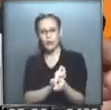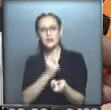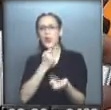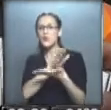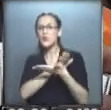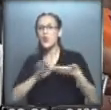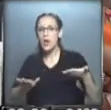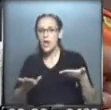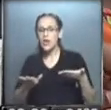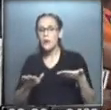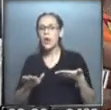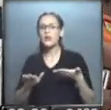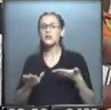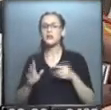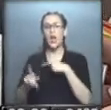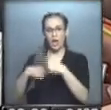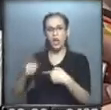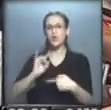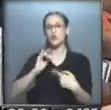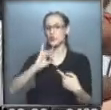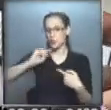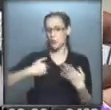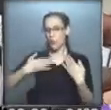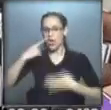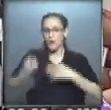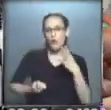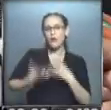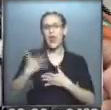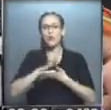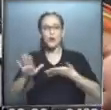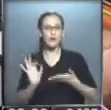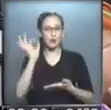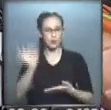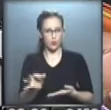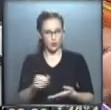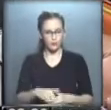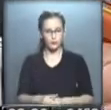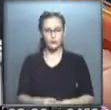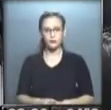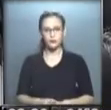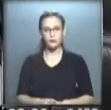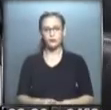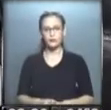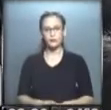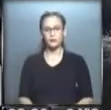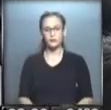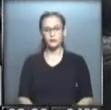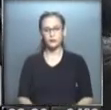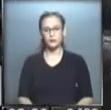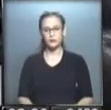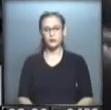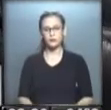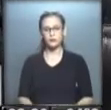esperando de nosotros que seamos capaces de construir el futuro. Y eso ha sido el mensaje de la presidenta Bachelet y por eso ella va a ser elegida presidenta de Chile. Creo que ha